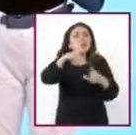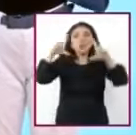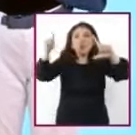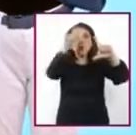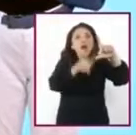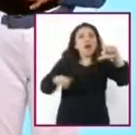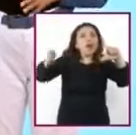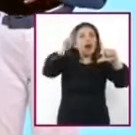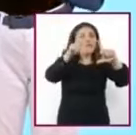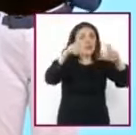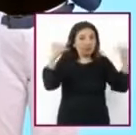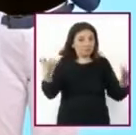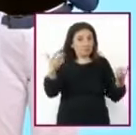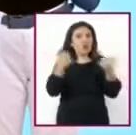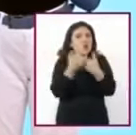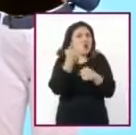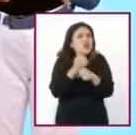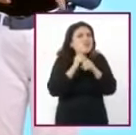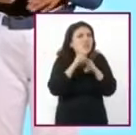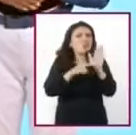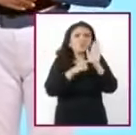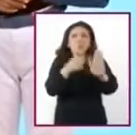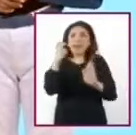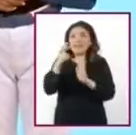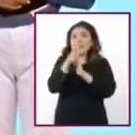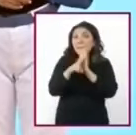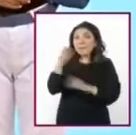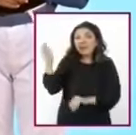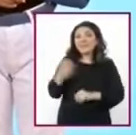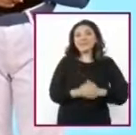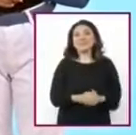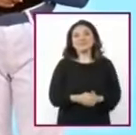la gráfica circular de los datos mostrados en el video.